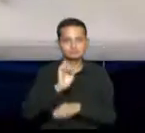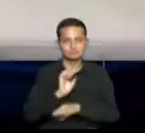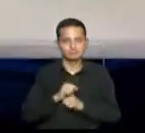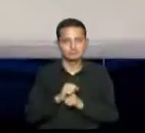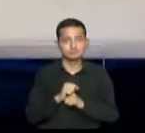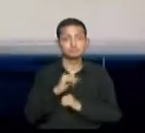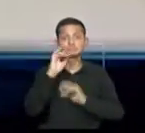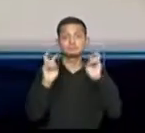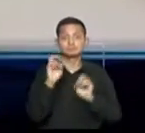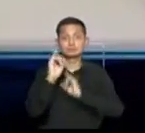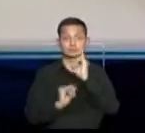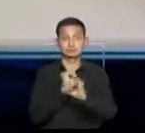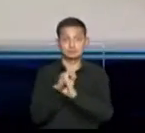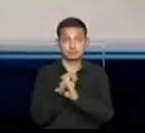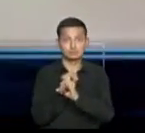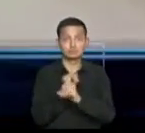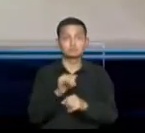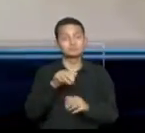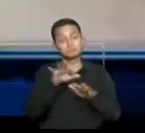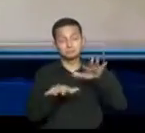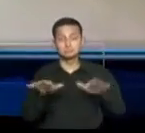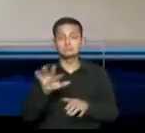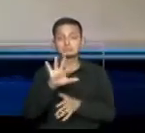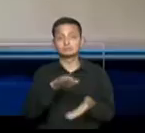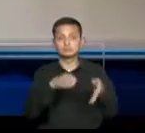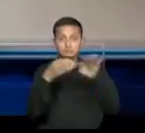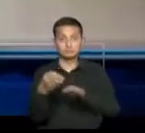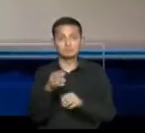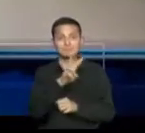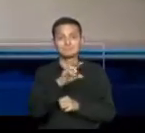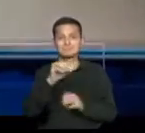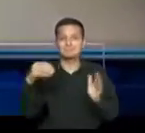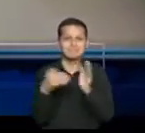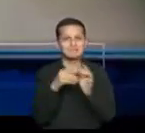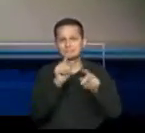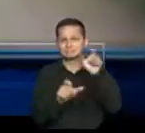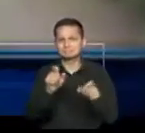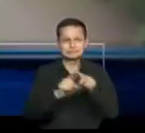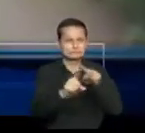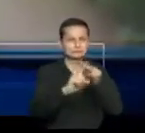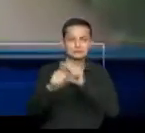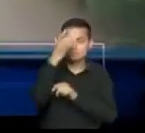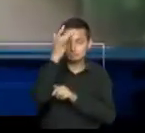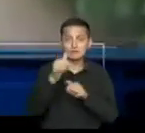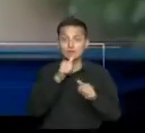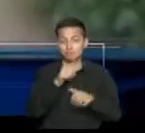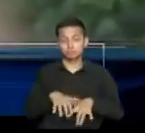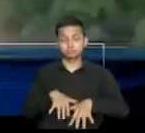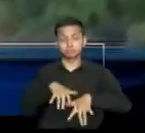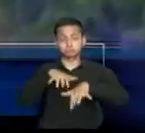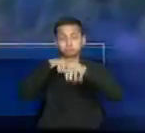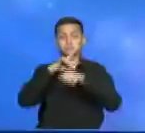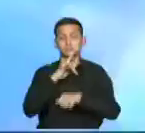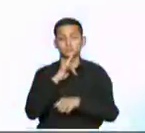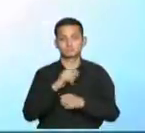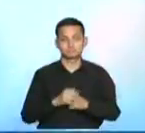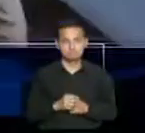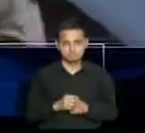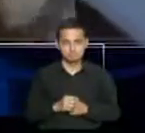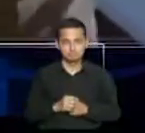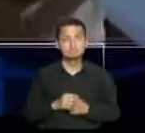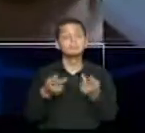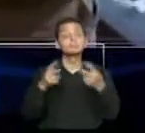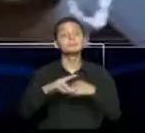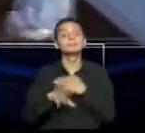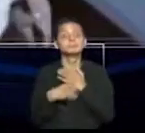Y en lo internacional, al menos 5 muertos y más de 20.000 evacuados por inundaciones en Estados Unidos.